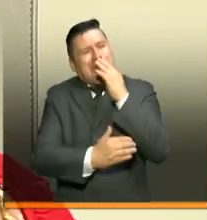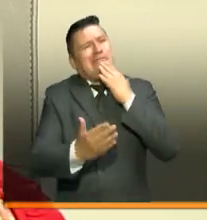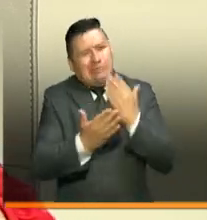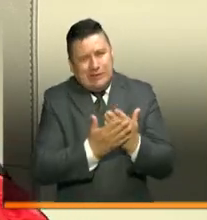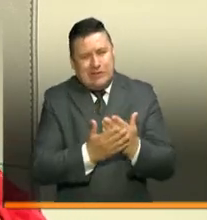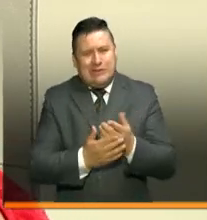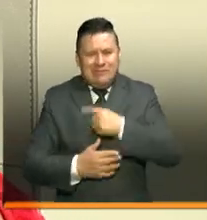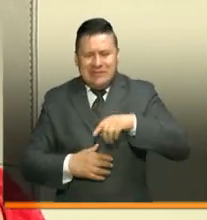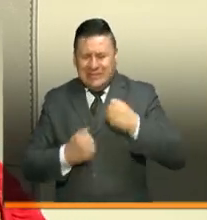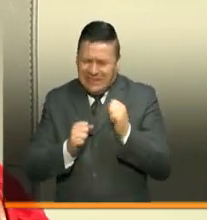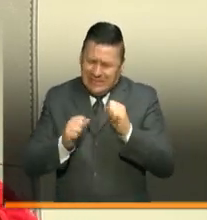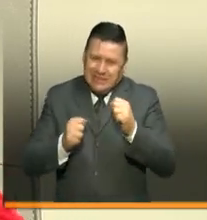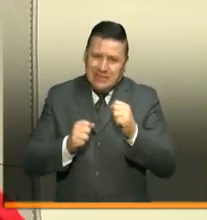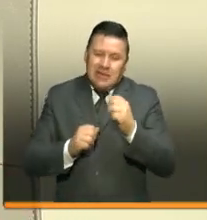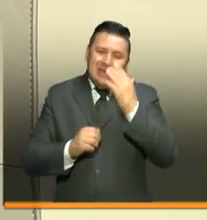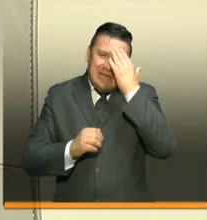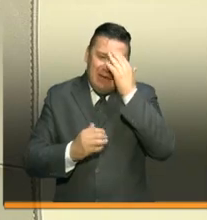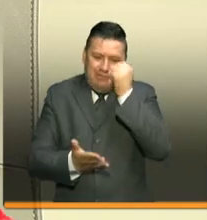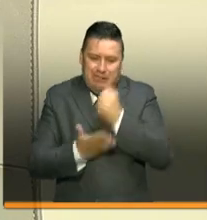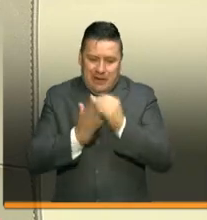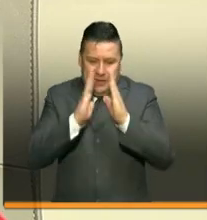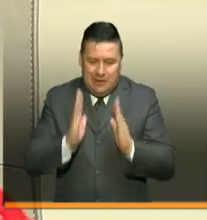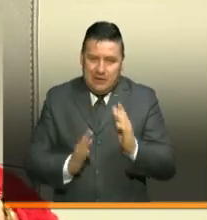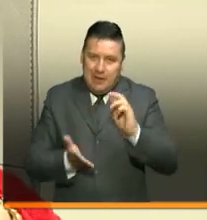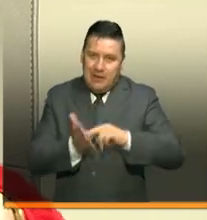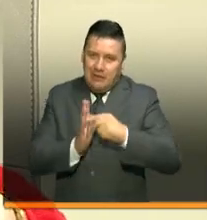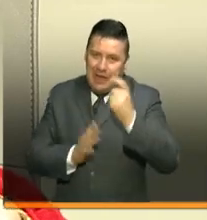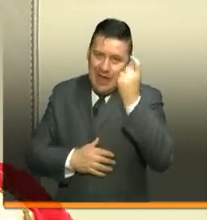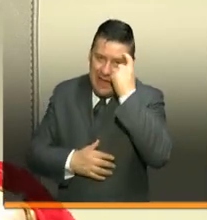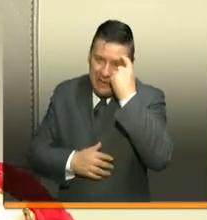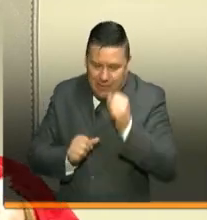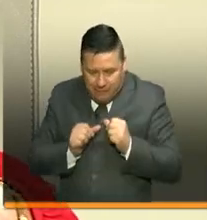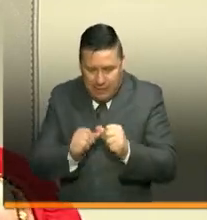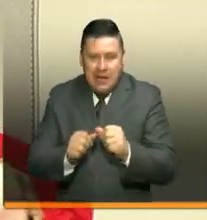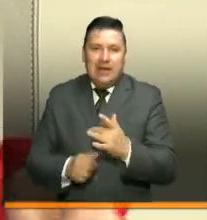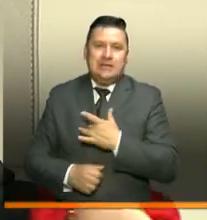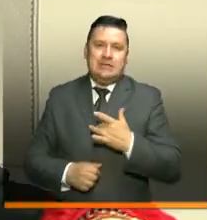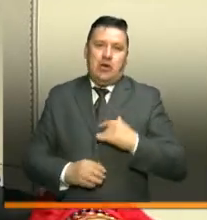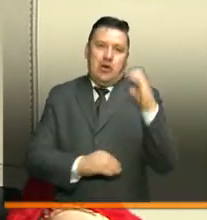justamente por el primer motivo del aislamiento inteligente, que es preservar la salud de los colombianos.